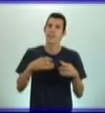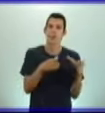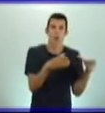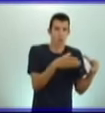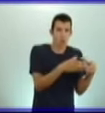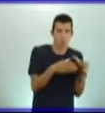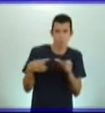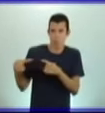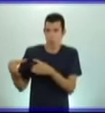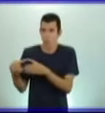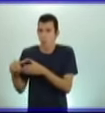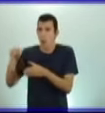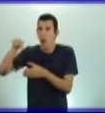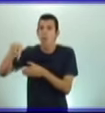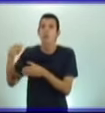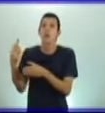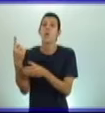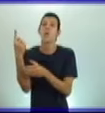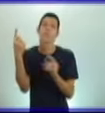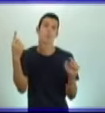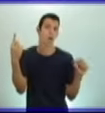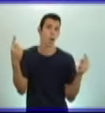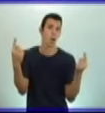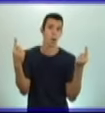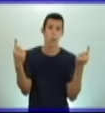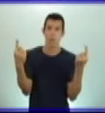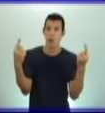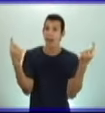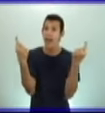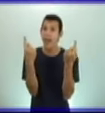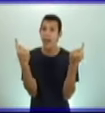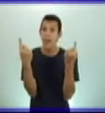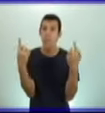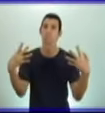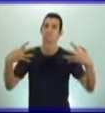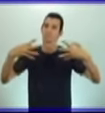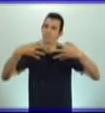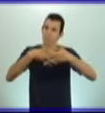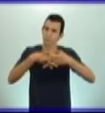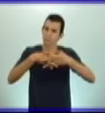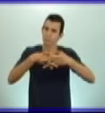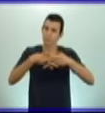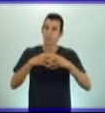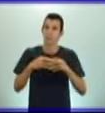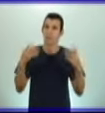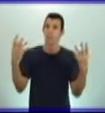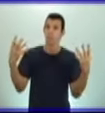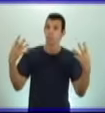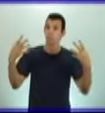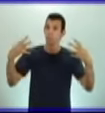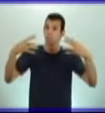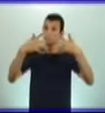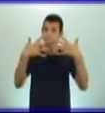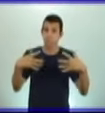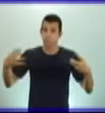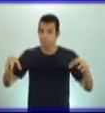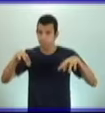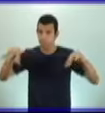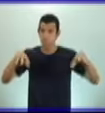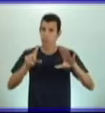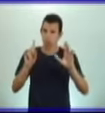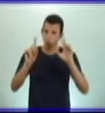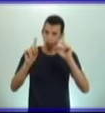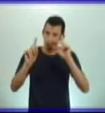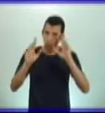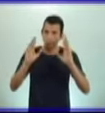A partir de esta definición que tenemos que tener clara, entonces vamos a analizar el primer inciso, que es una correspondencia definida de R